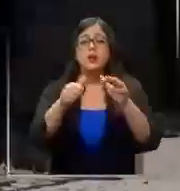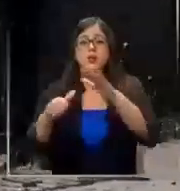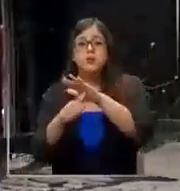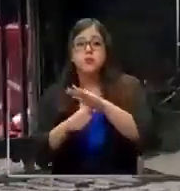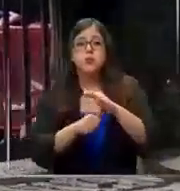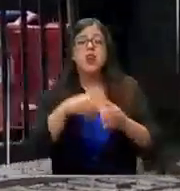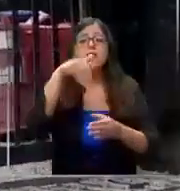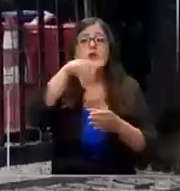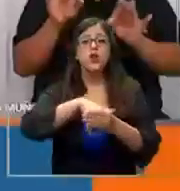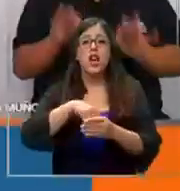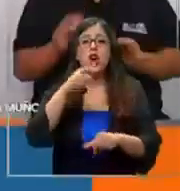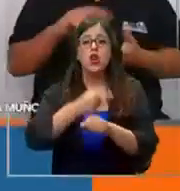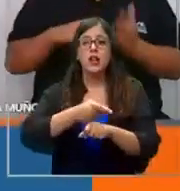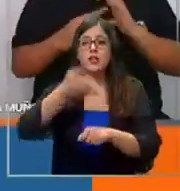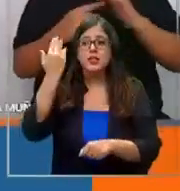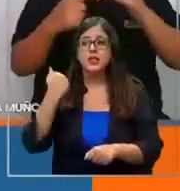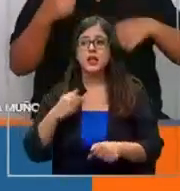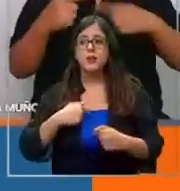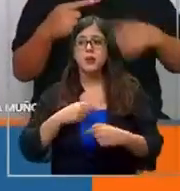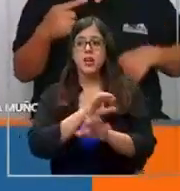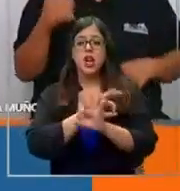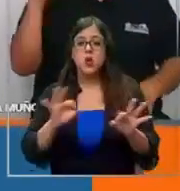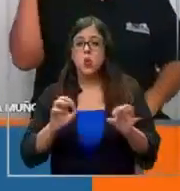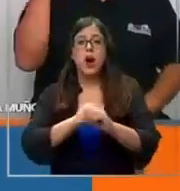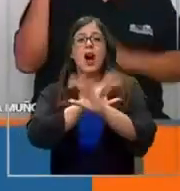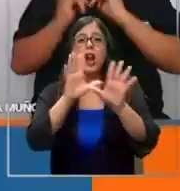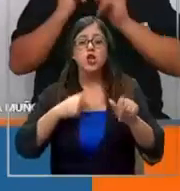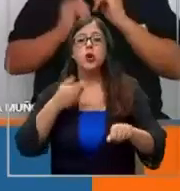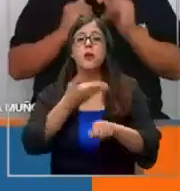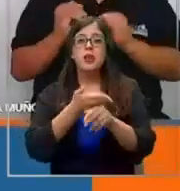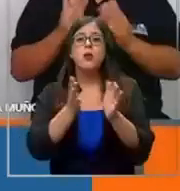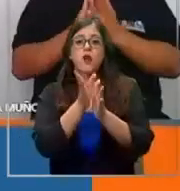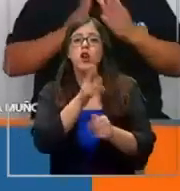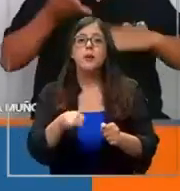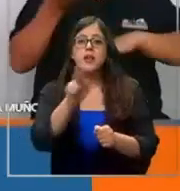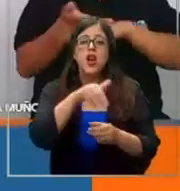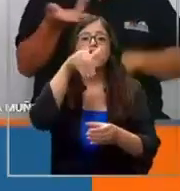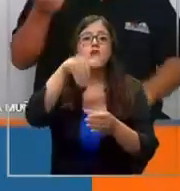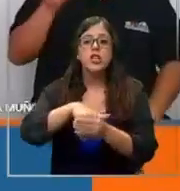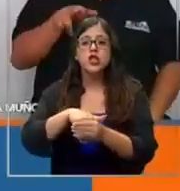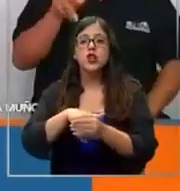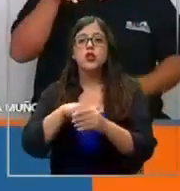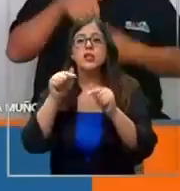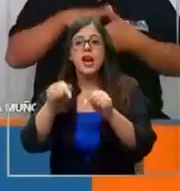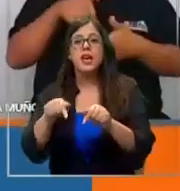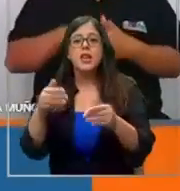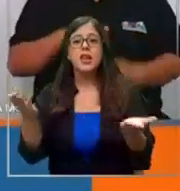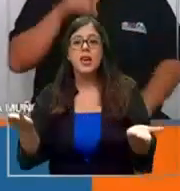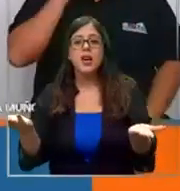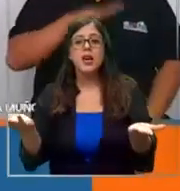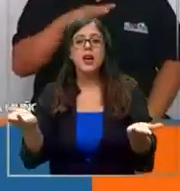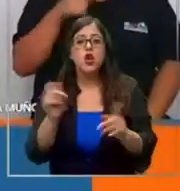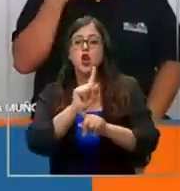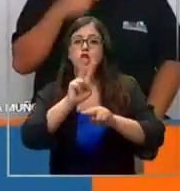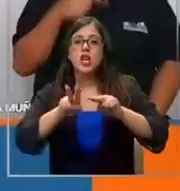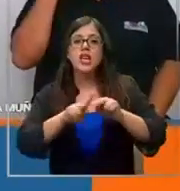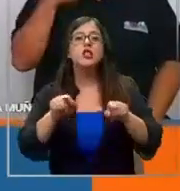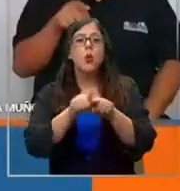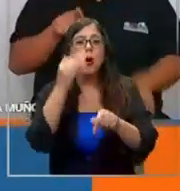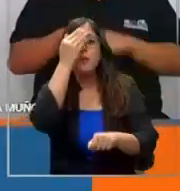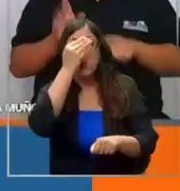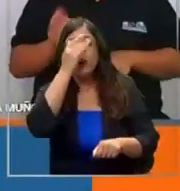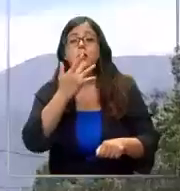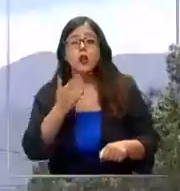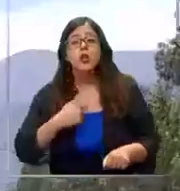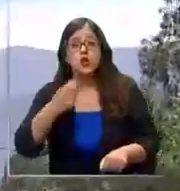en su minuto la ordenanza. Para mí nunca fue claro y lo pedí que se repitiera esa votación muchas veces, lo cual no se hizo. Y me sigue preocupando